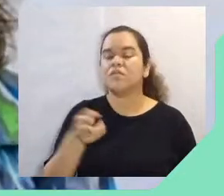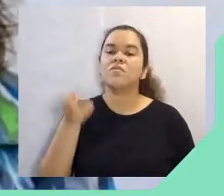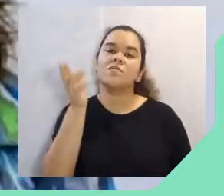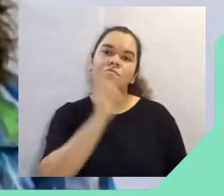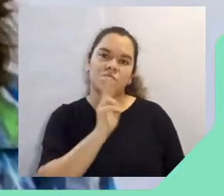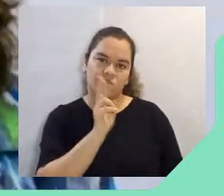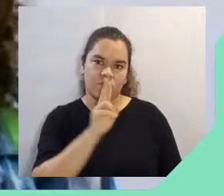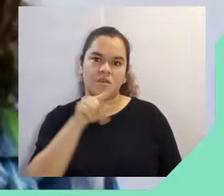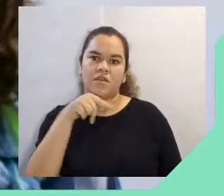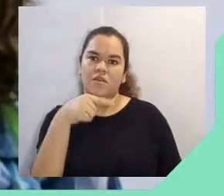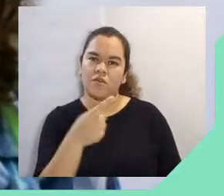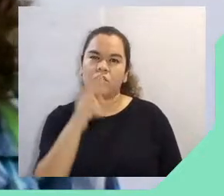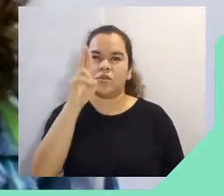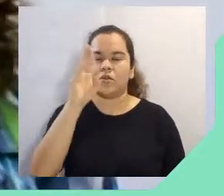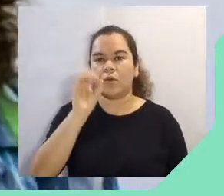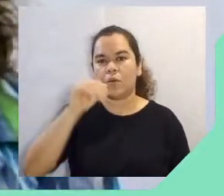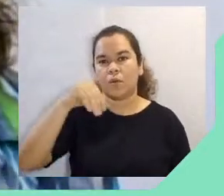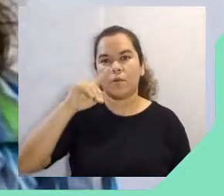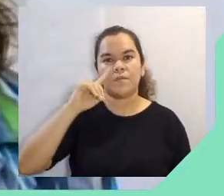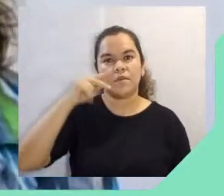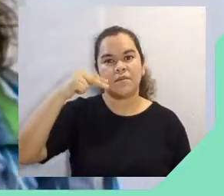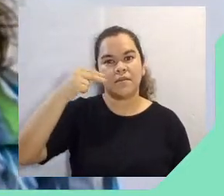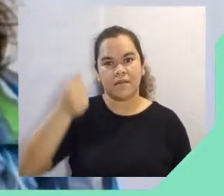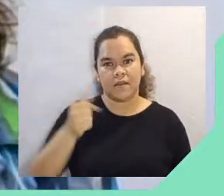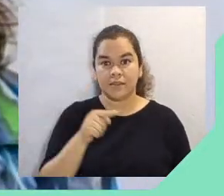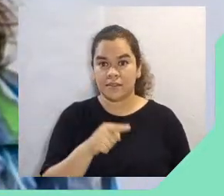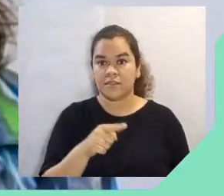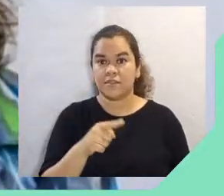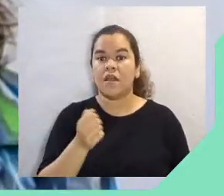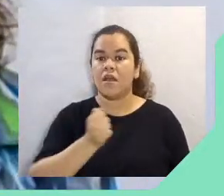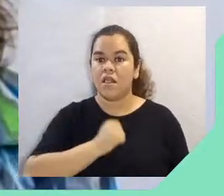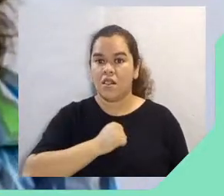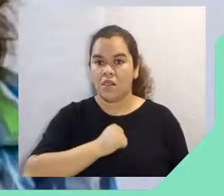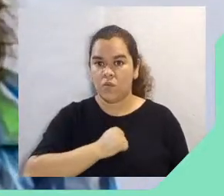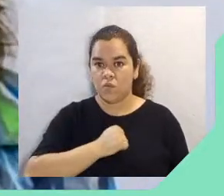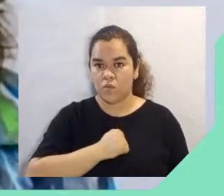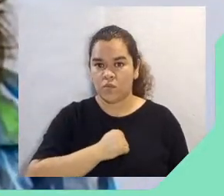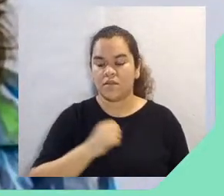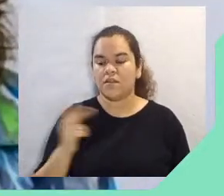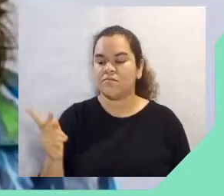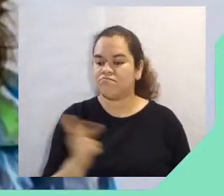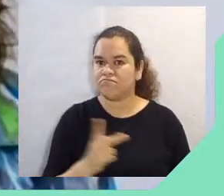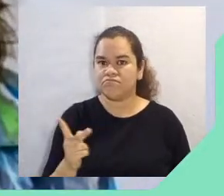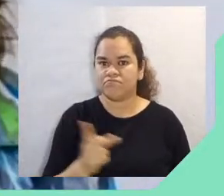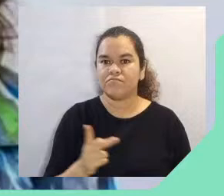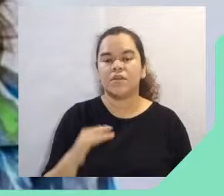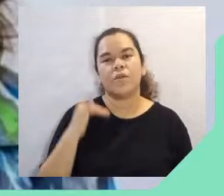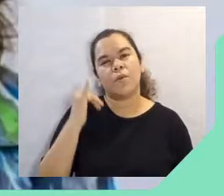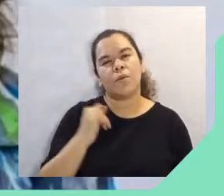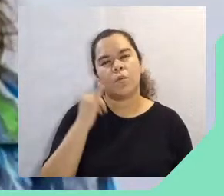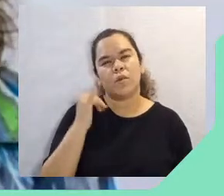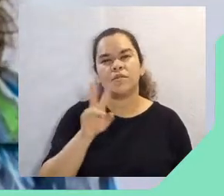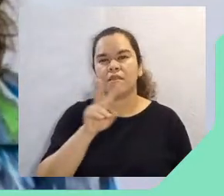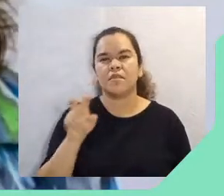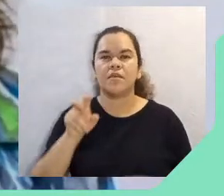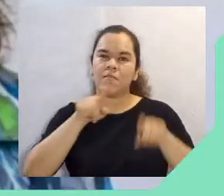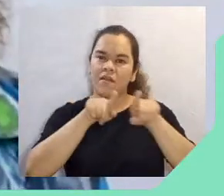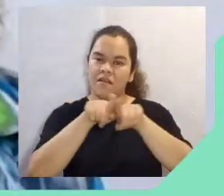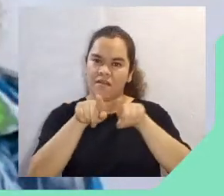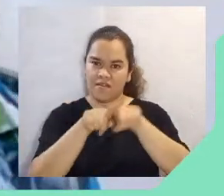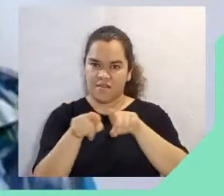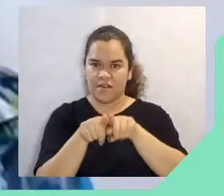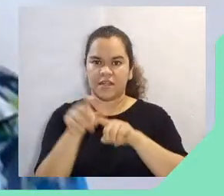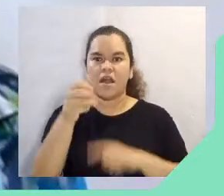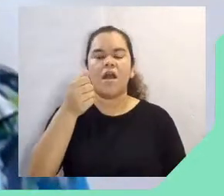es estudiante de la carrera. A ellas las vamos a escuchar para que nos cuenten un poco más acerca de justamente